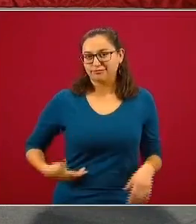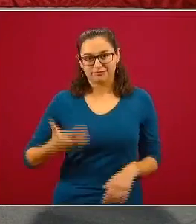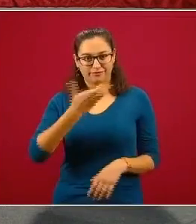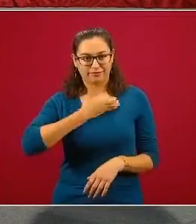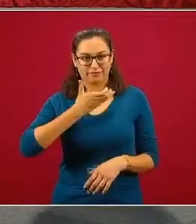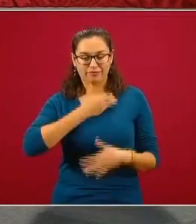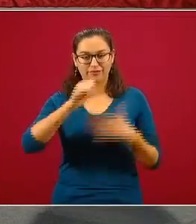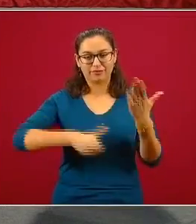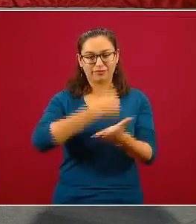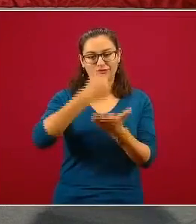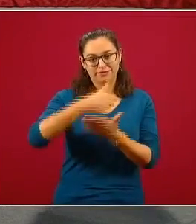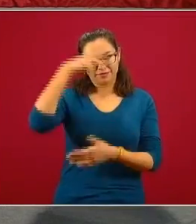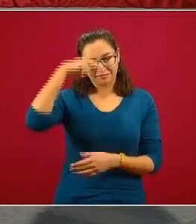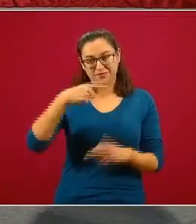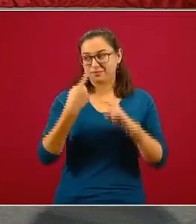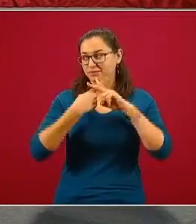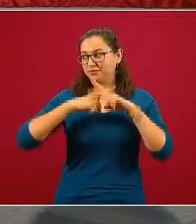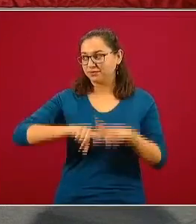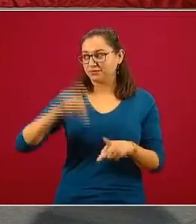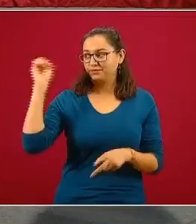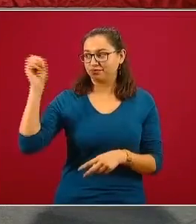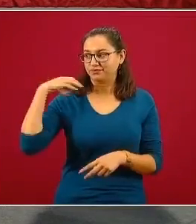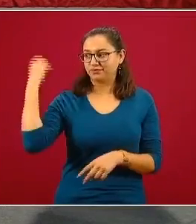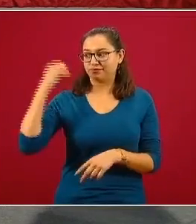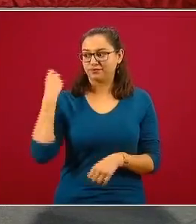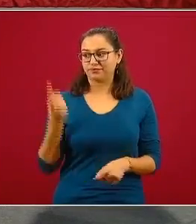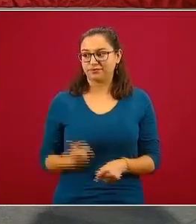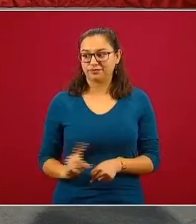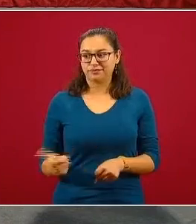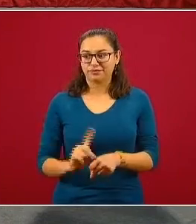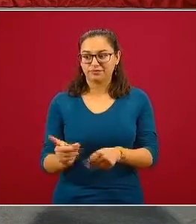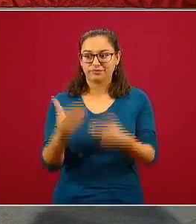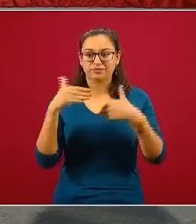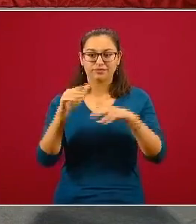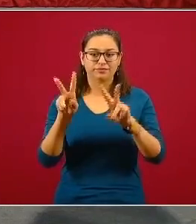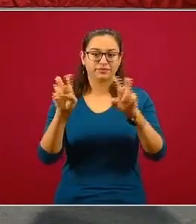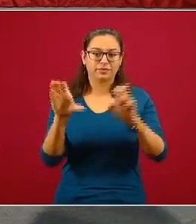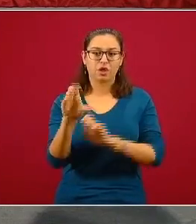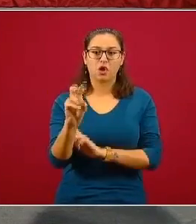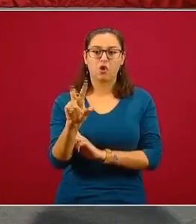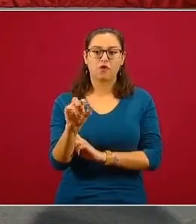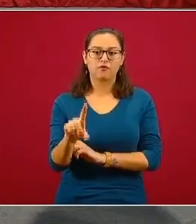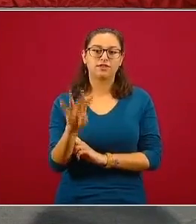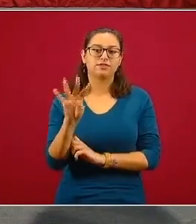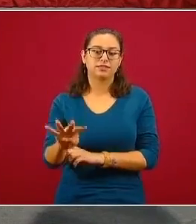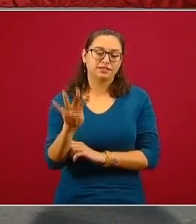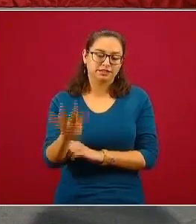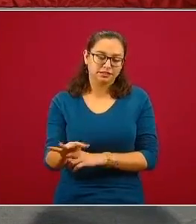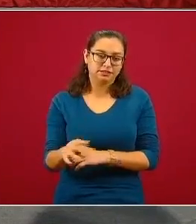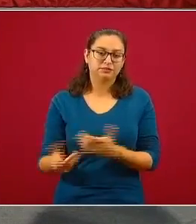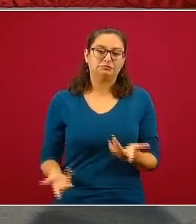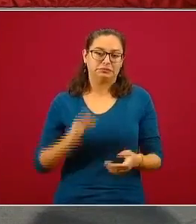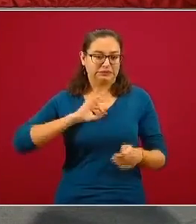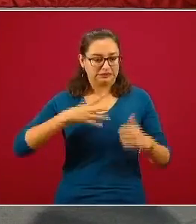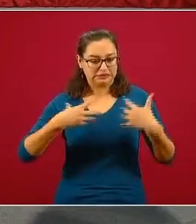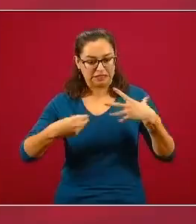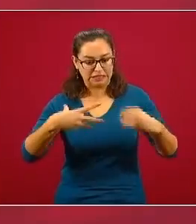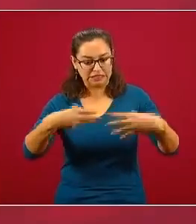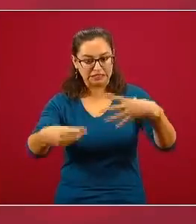Ciudad de México. Vamos a iniciar la conferencia de prensa diaria sobre COVID-19, la pandemia causada por el